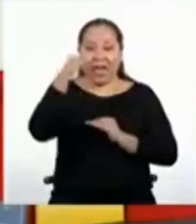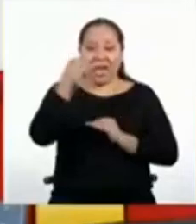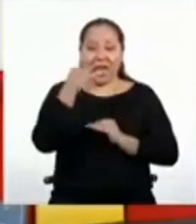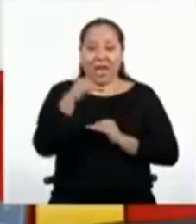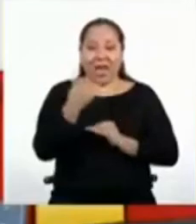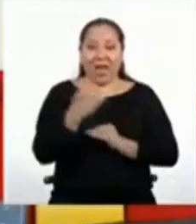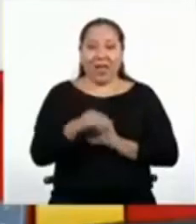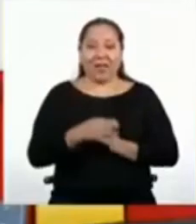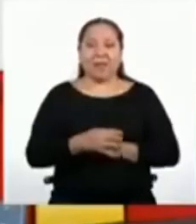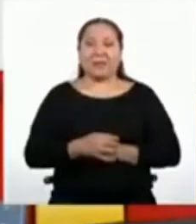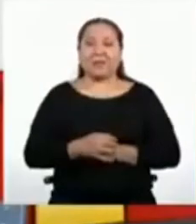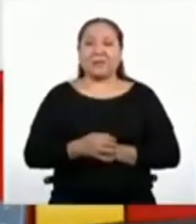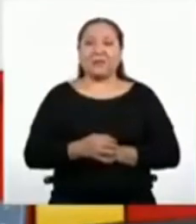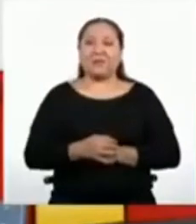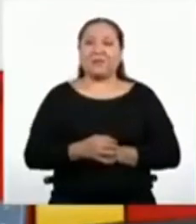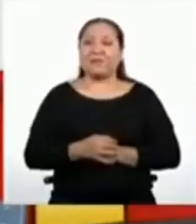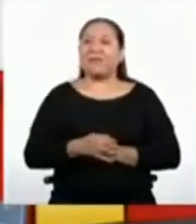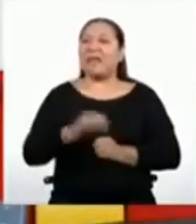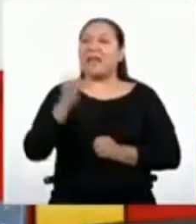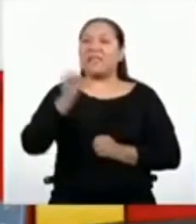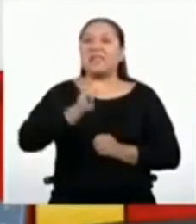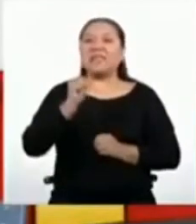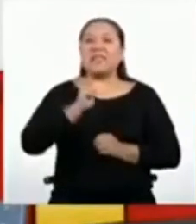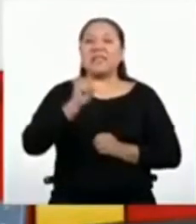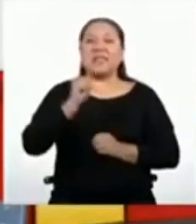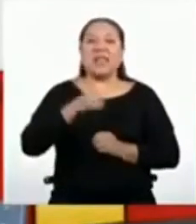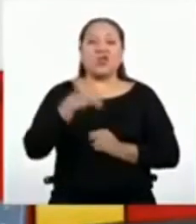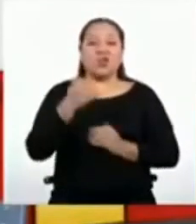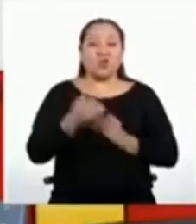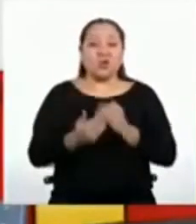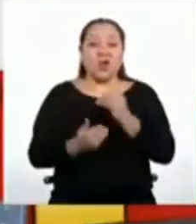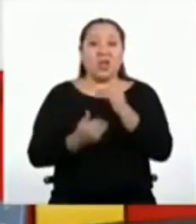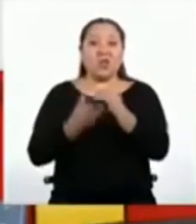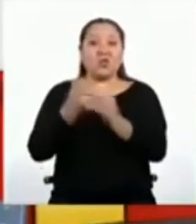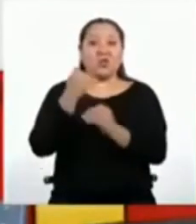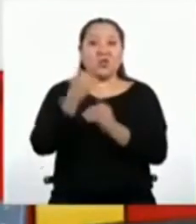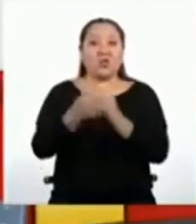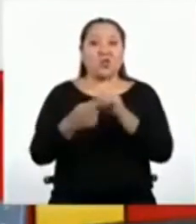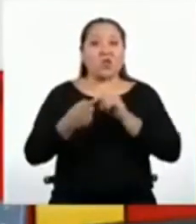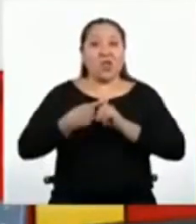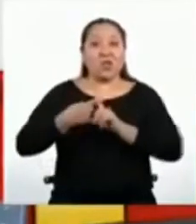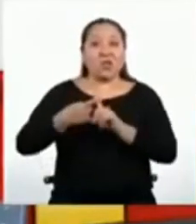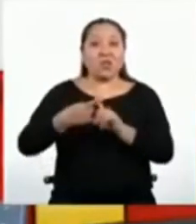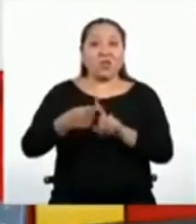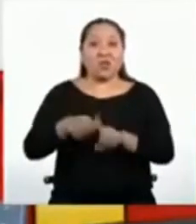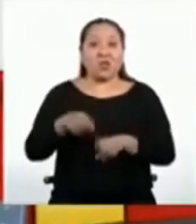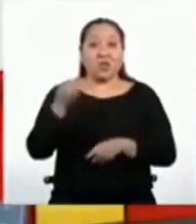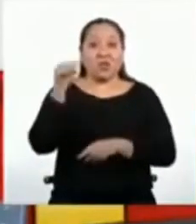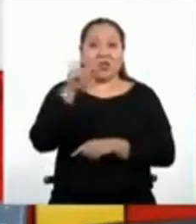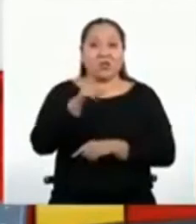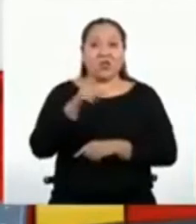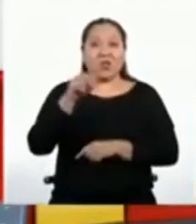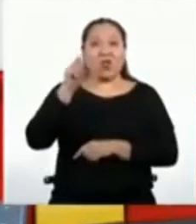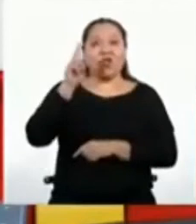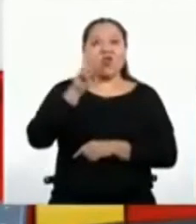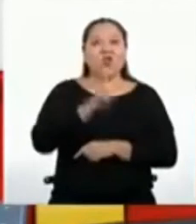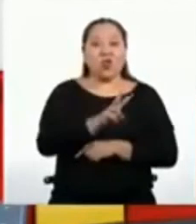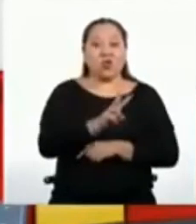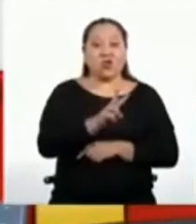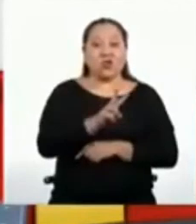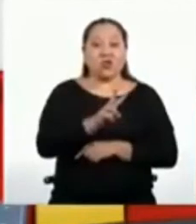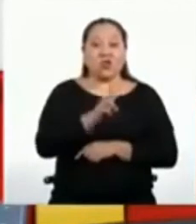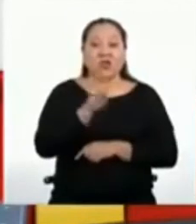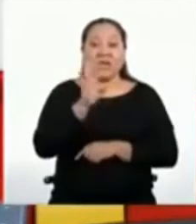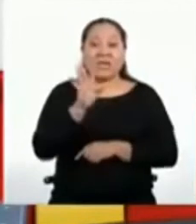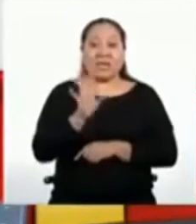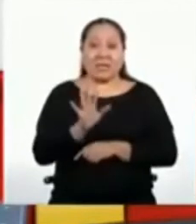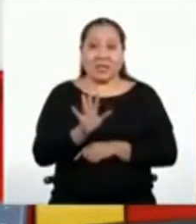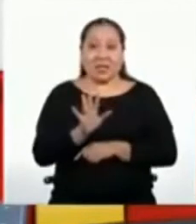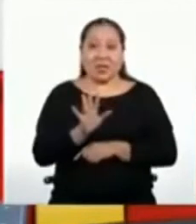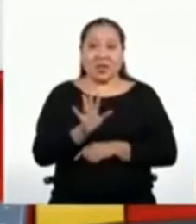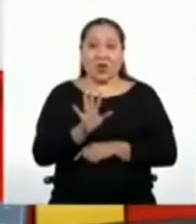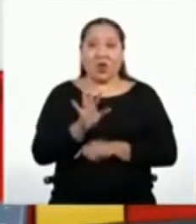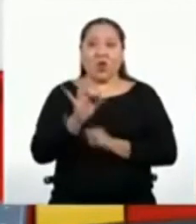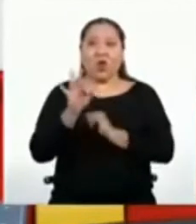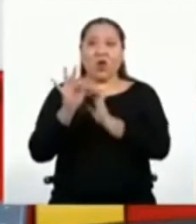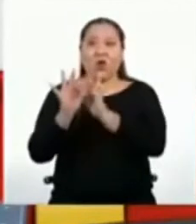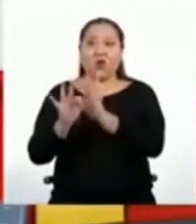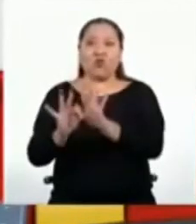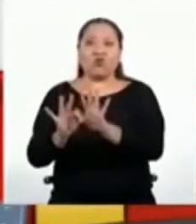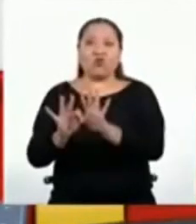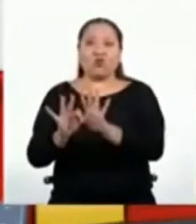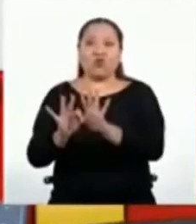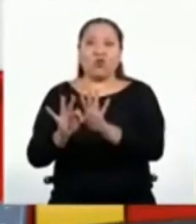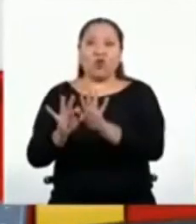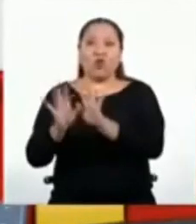piso. Sí, es una sucesión cuyos términos son 2, 5,